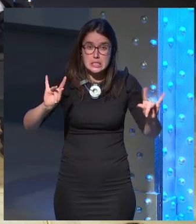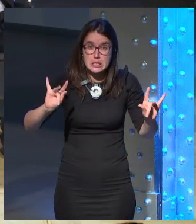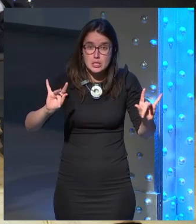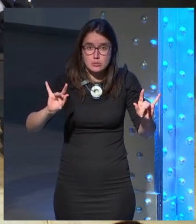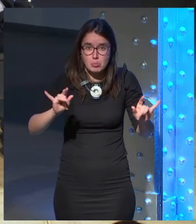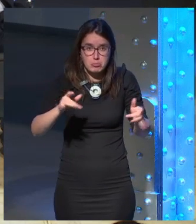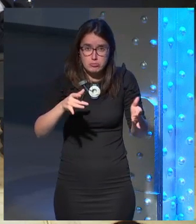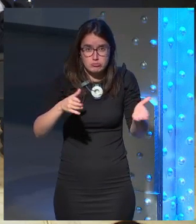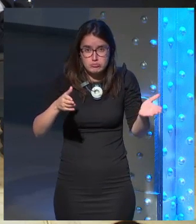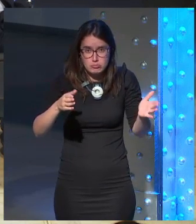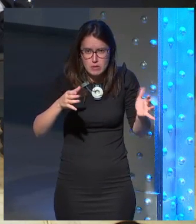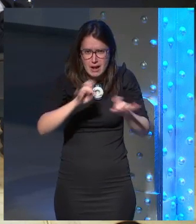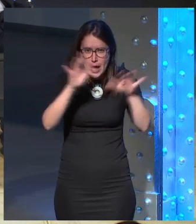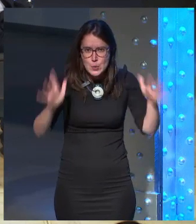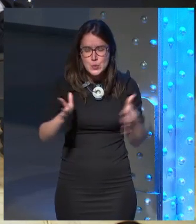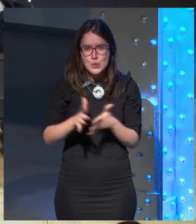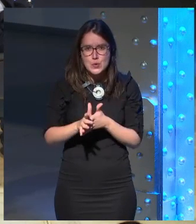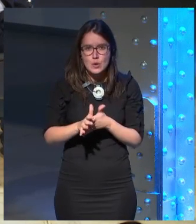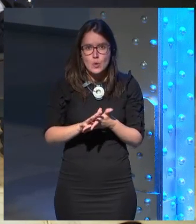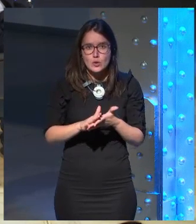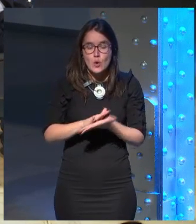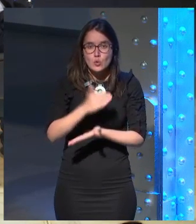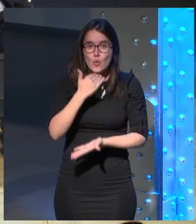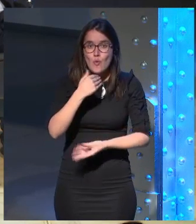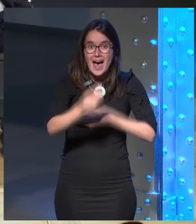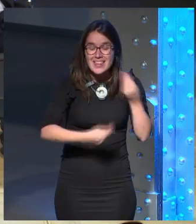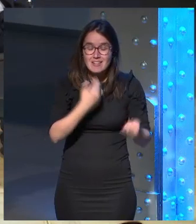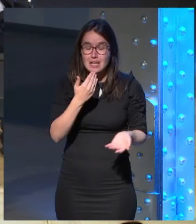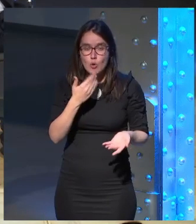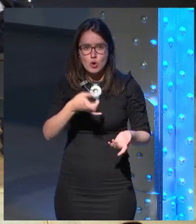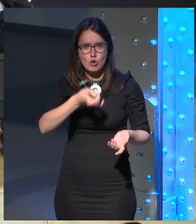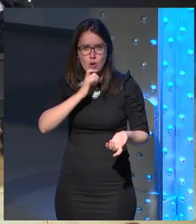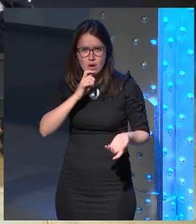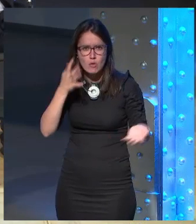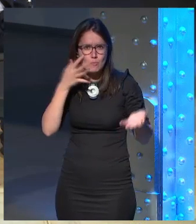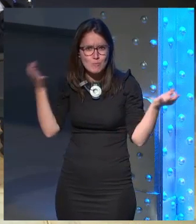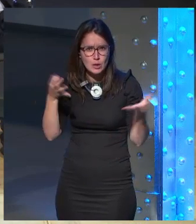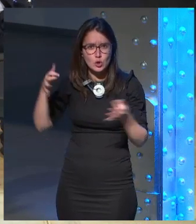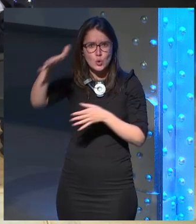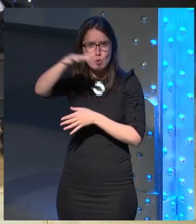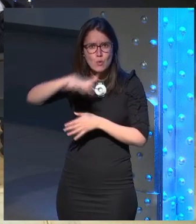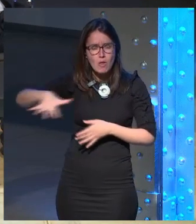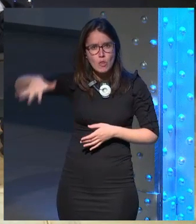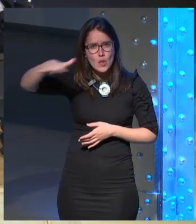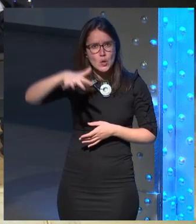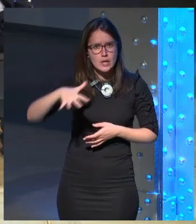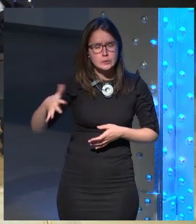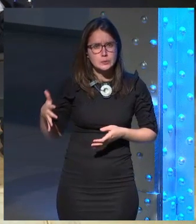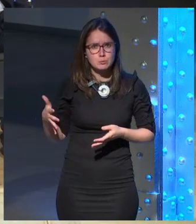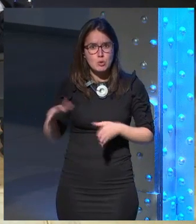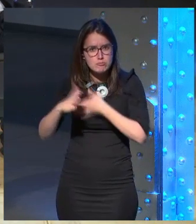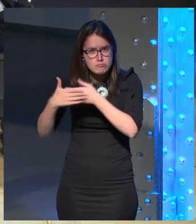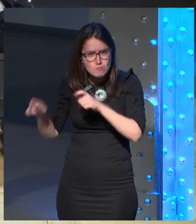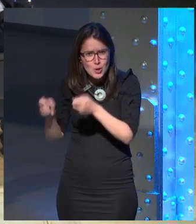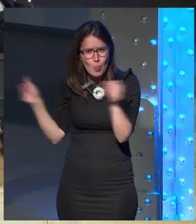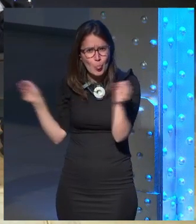Sí, sin duda. Al hacer algo muy complicado, muy arriesgado, en un entorno muy